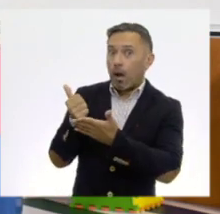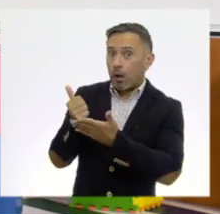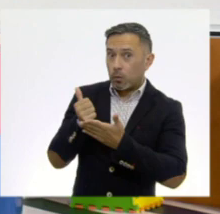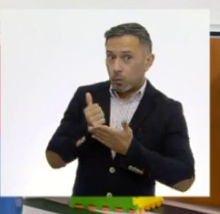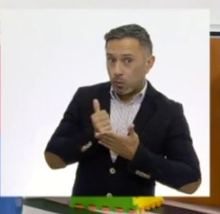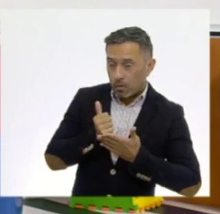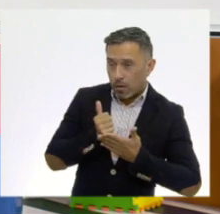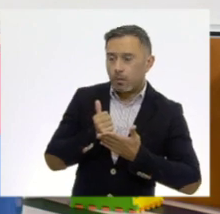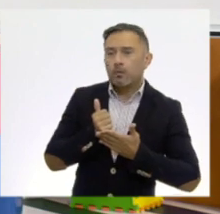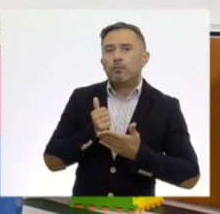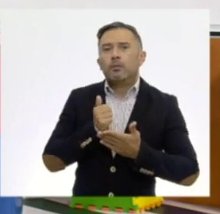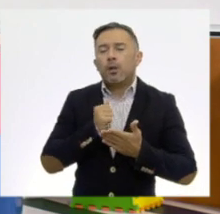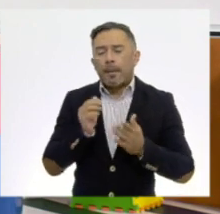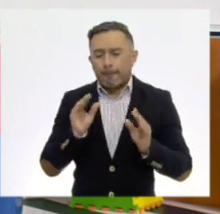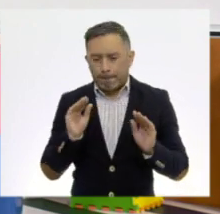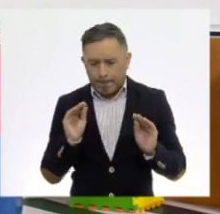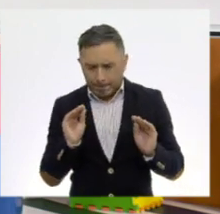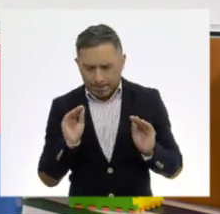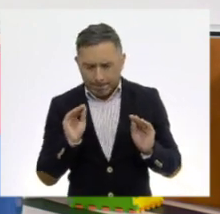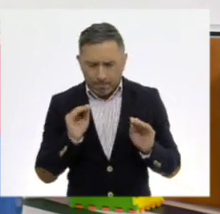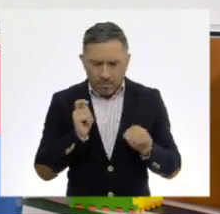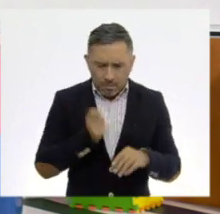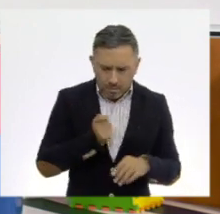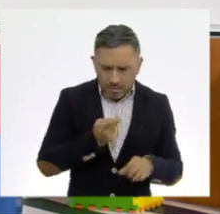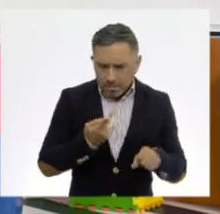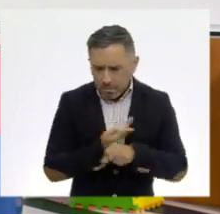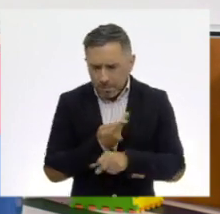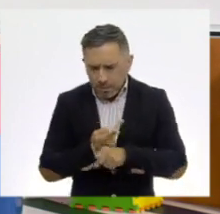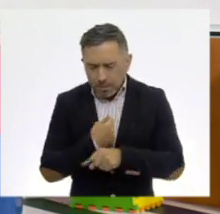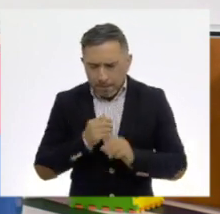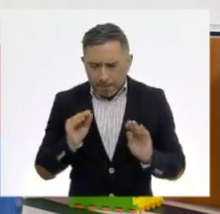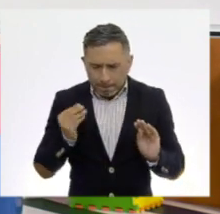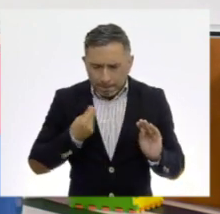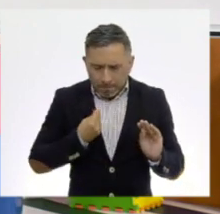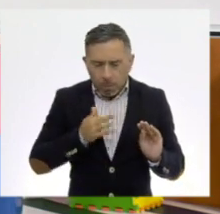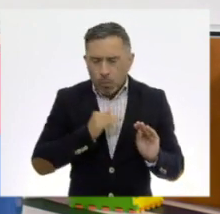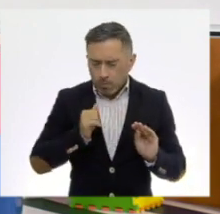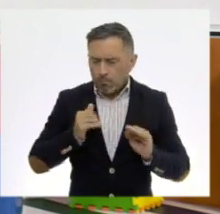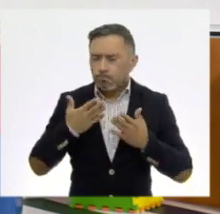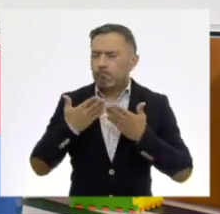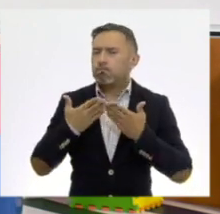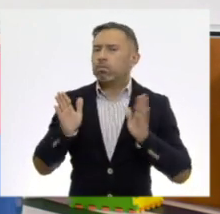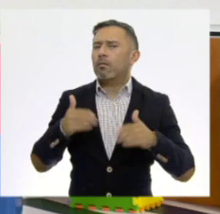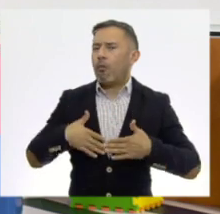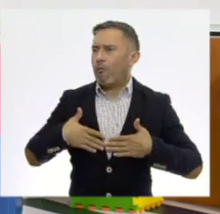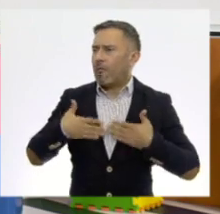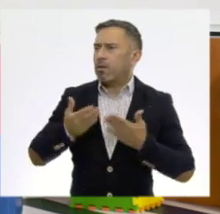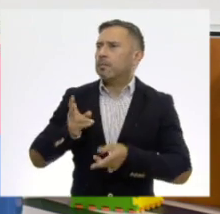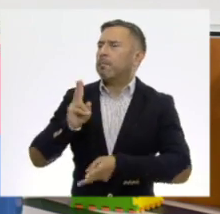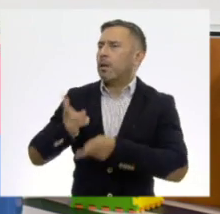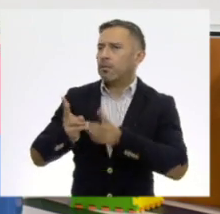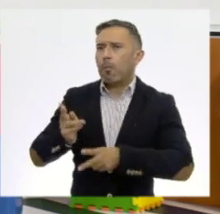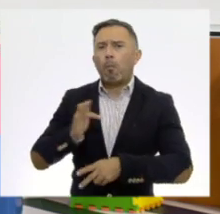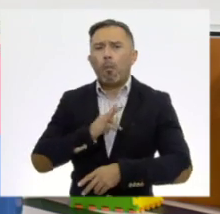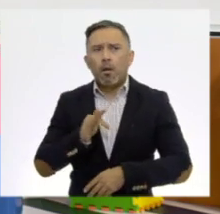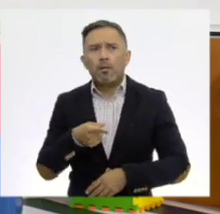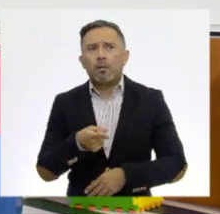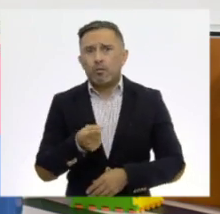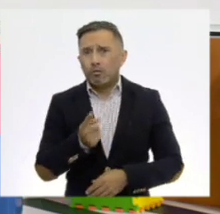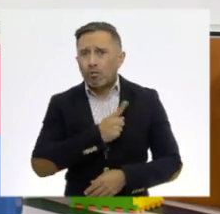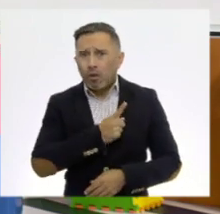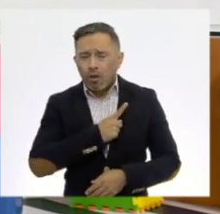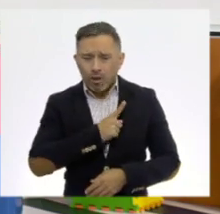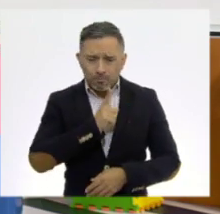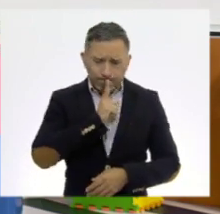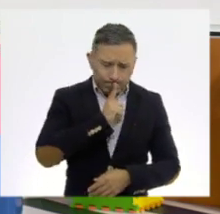dispuesto a hablarlo, a expresar lo que te pasa, eso nos puede ayudar a que entonces no tengas que pasar por esto tú solo.